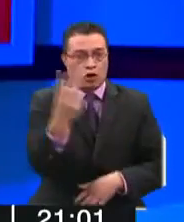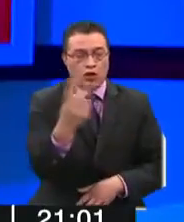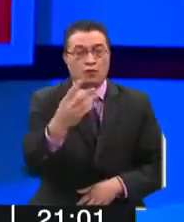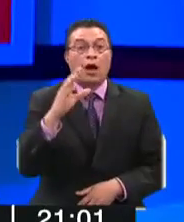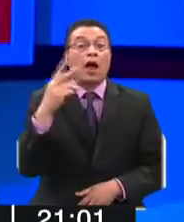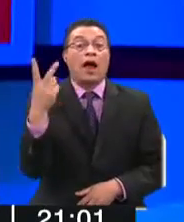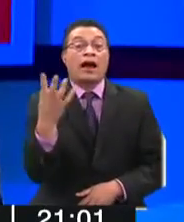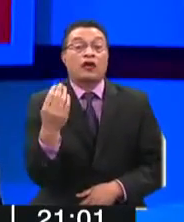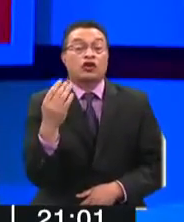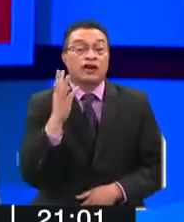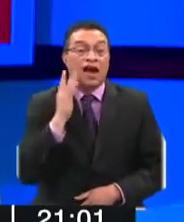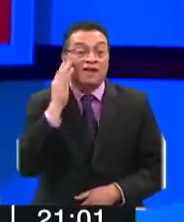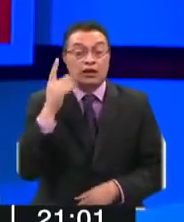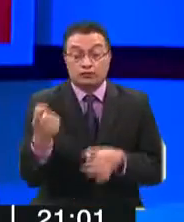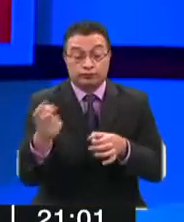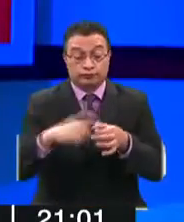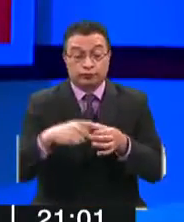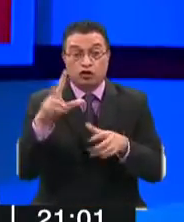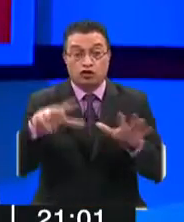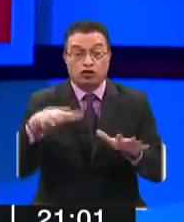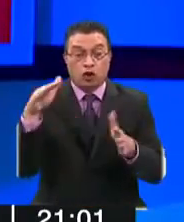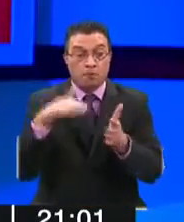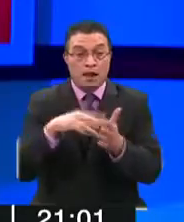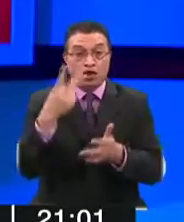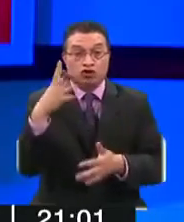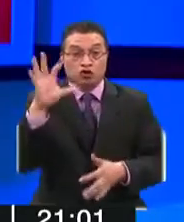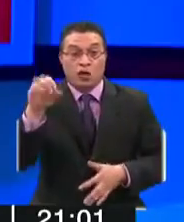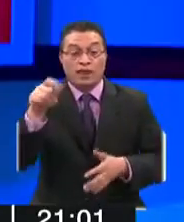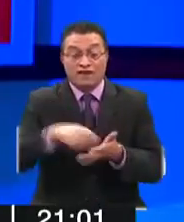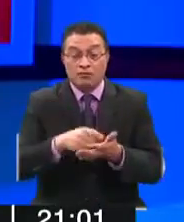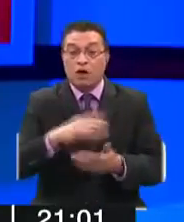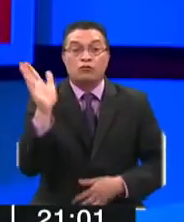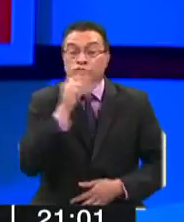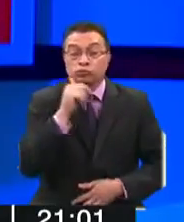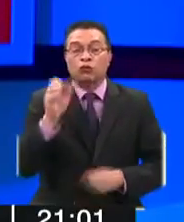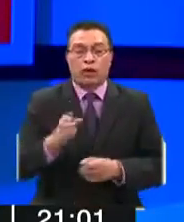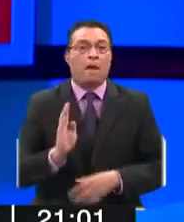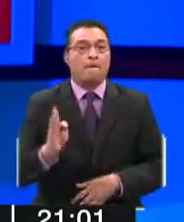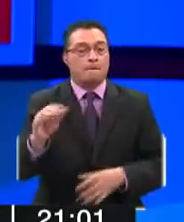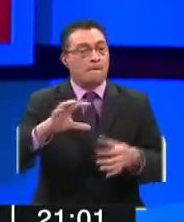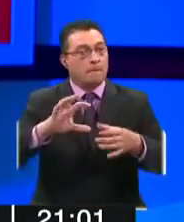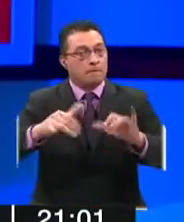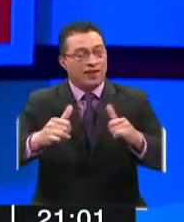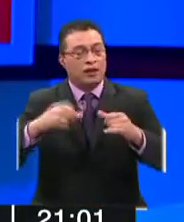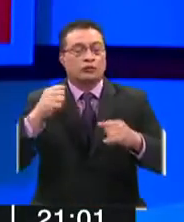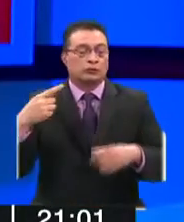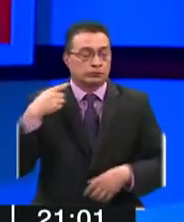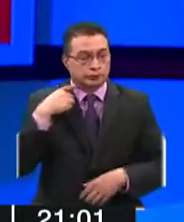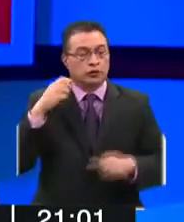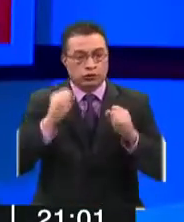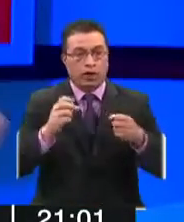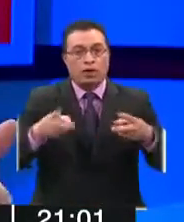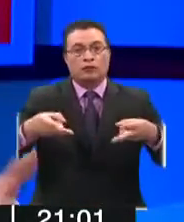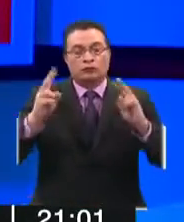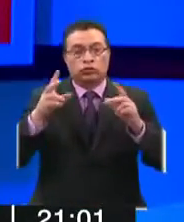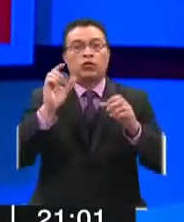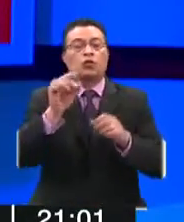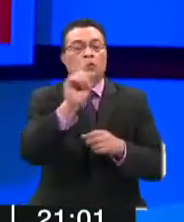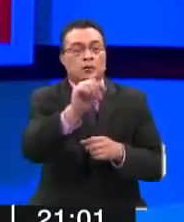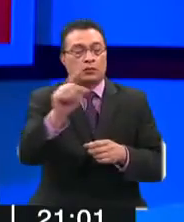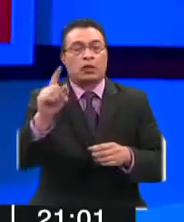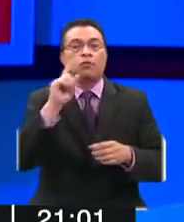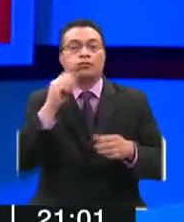no consiguen las 18.000 firmas necesarias, está en duda su continuidad como partidos, y con ella la posibilidad de que presenten a sus respectivos